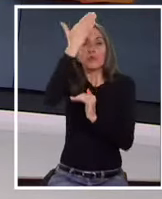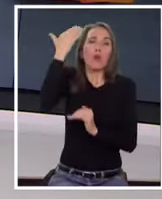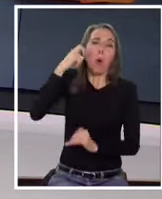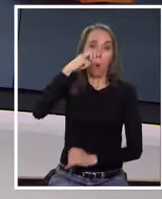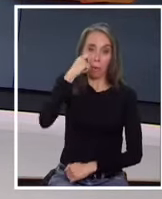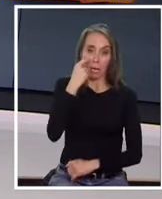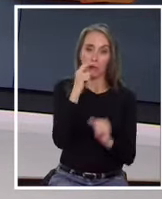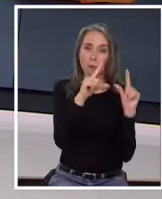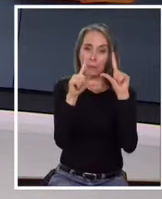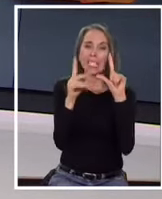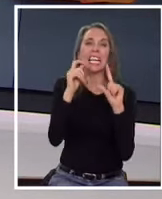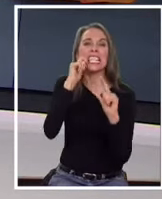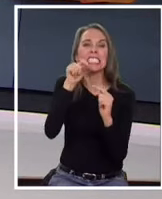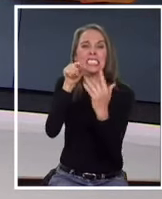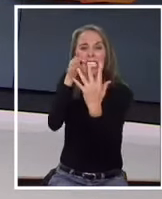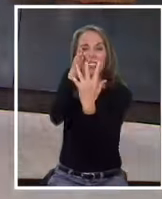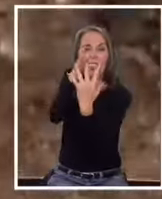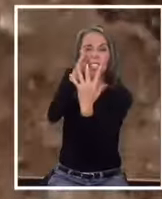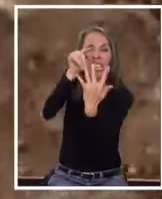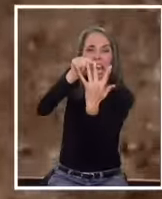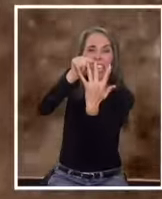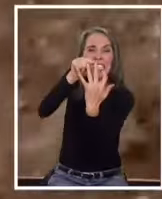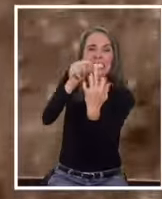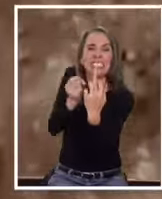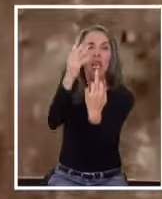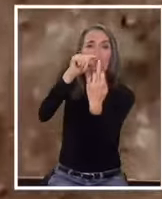atención al siguiente informe.